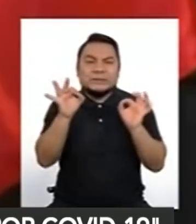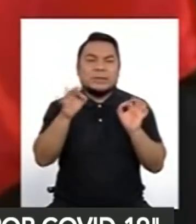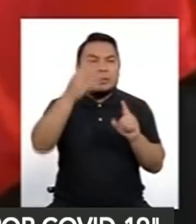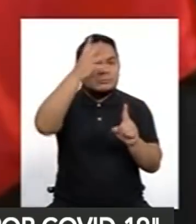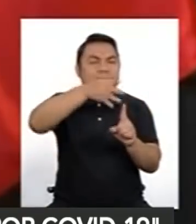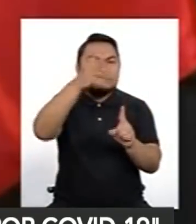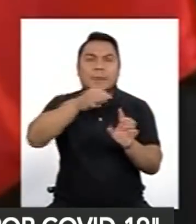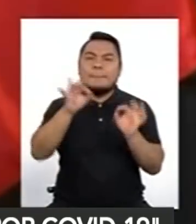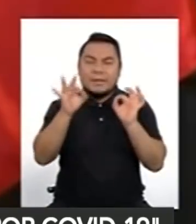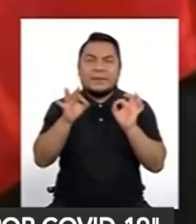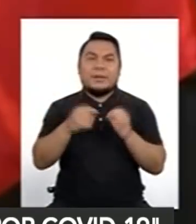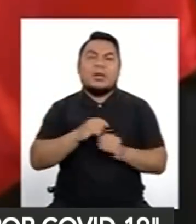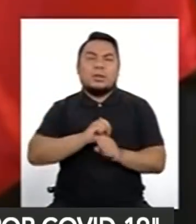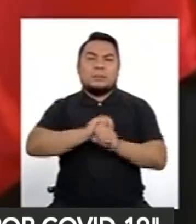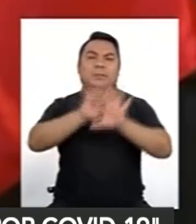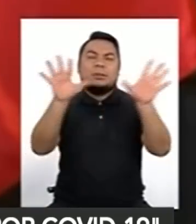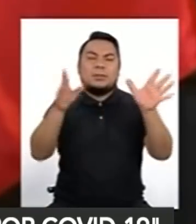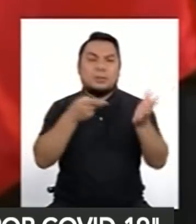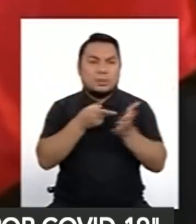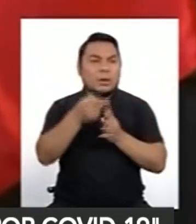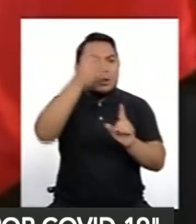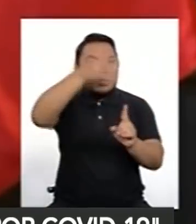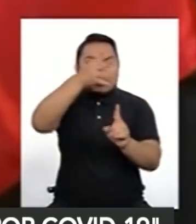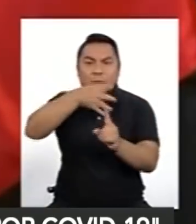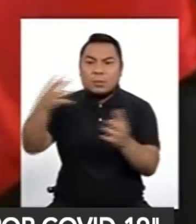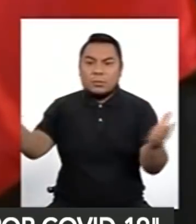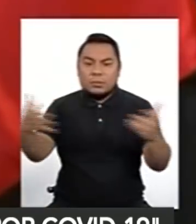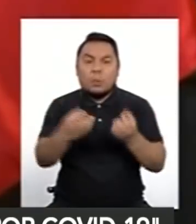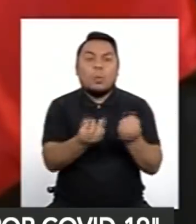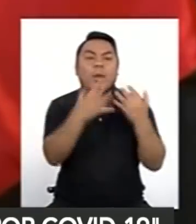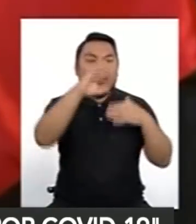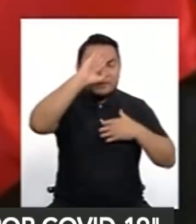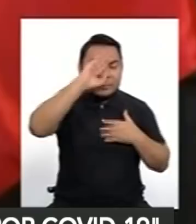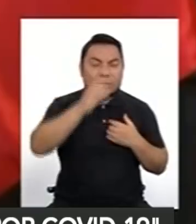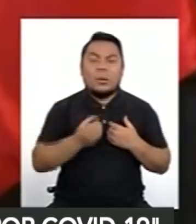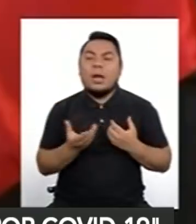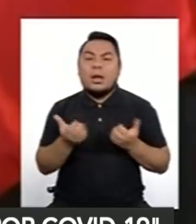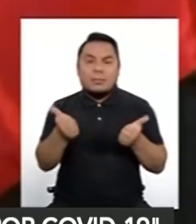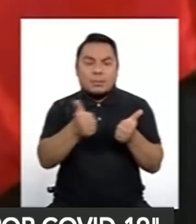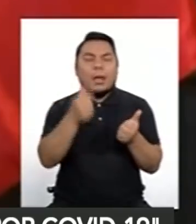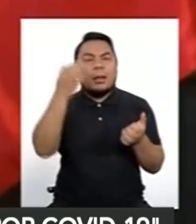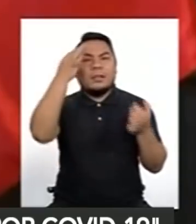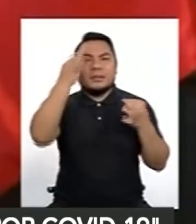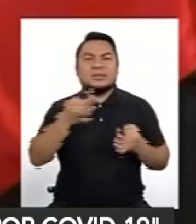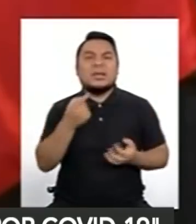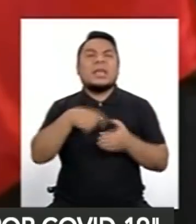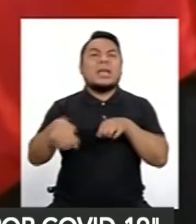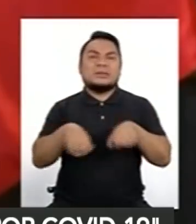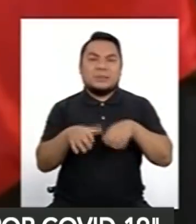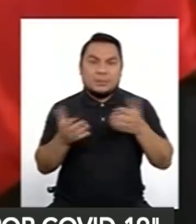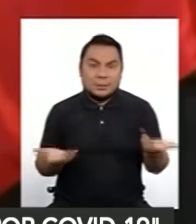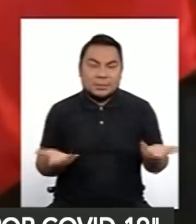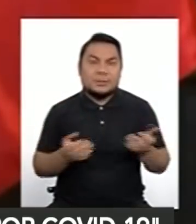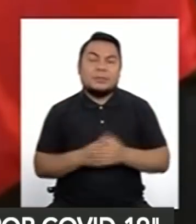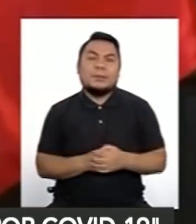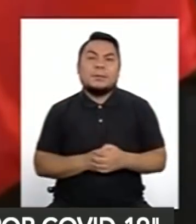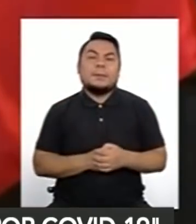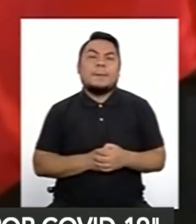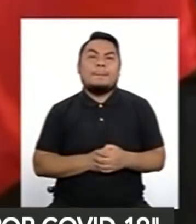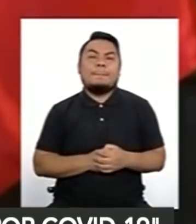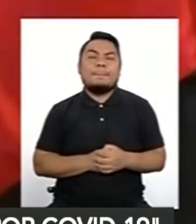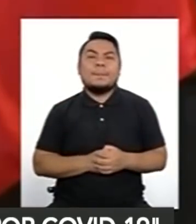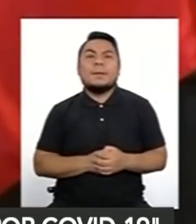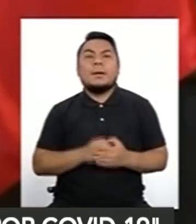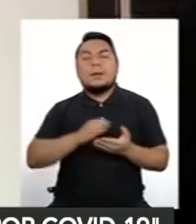precisa, verídica, transparente para tomar las mejores decisiones. Y luego podemos